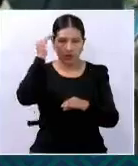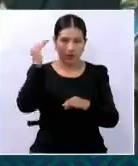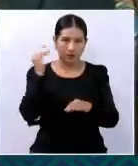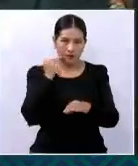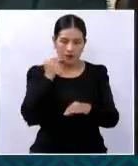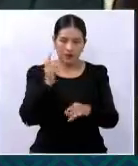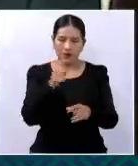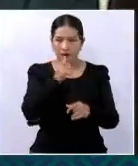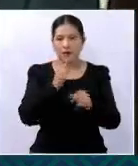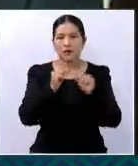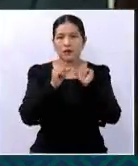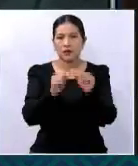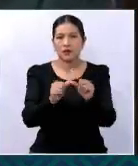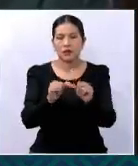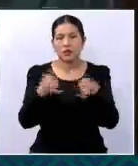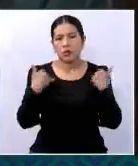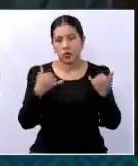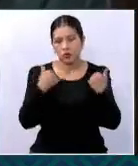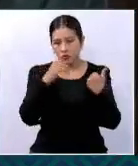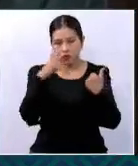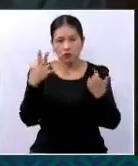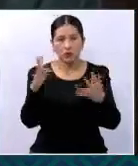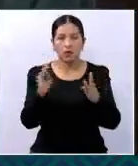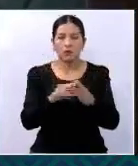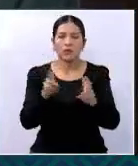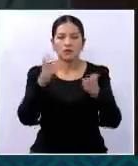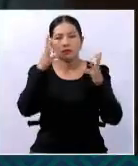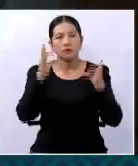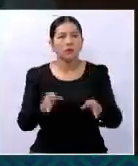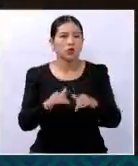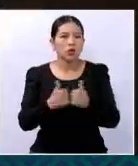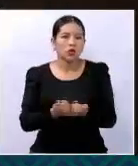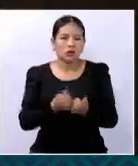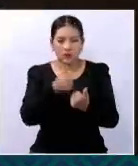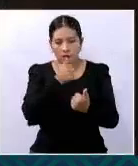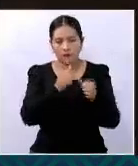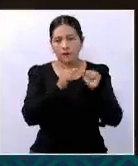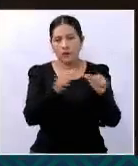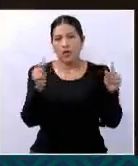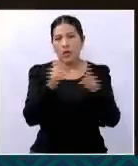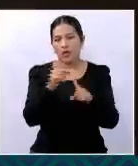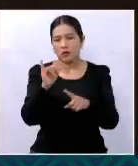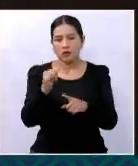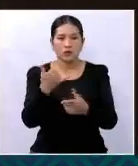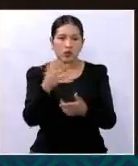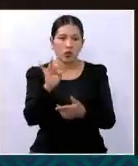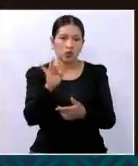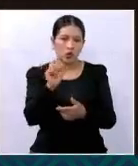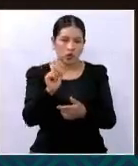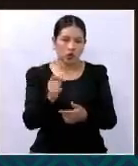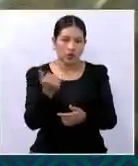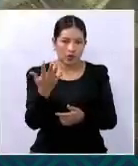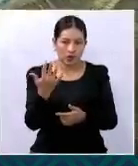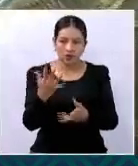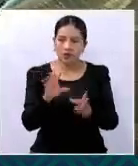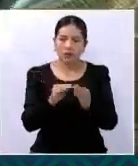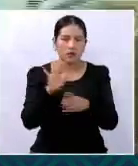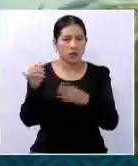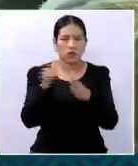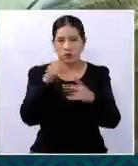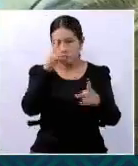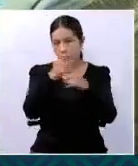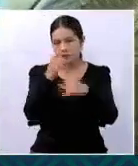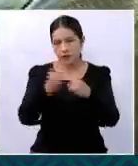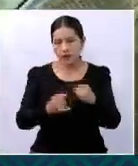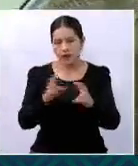Asistencia Juvenil Cochala, el juez determinó un receso hasta el miércoles a horas 8:15, a fin de resolver los incidentes y excepciones